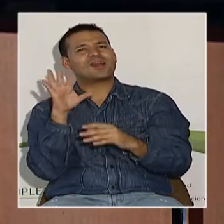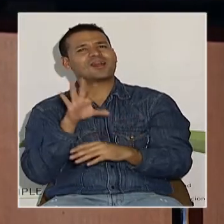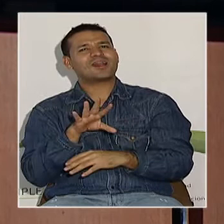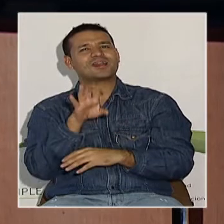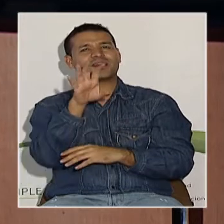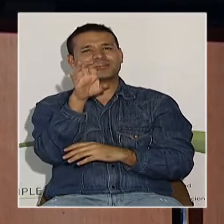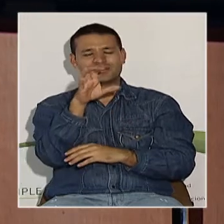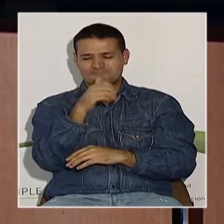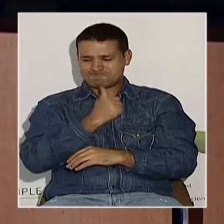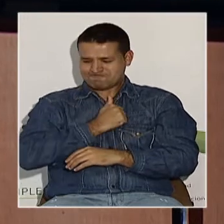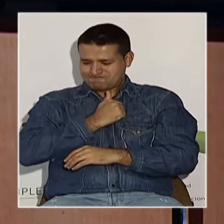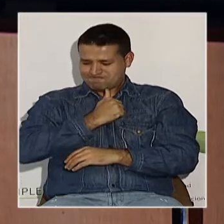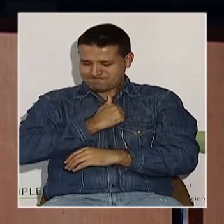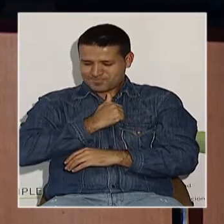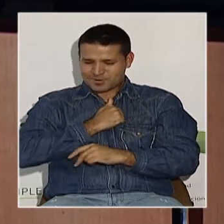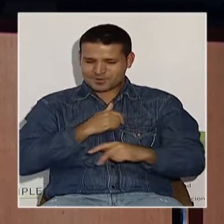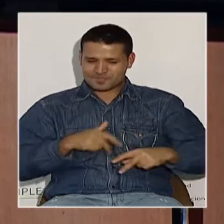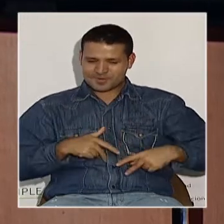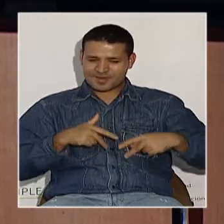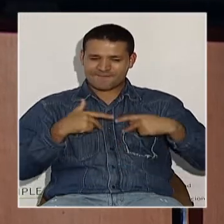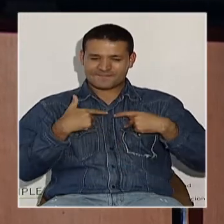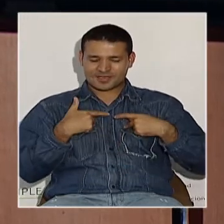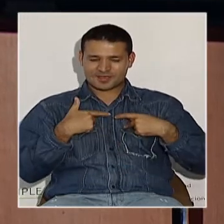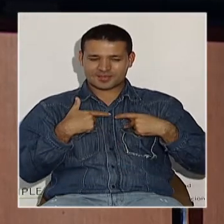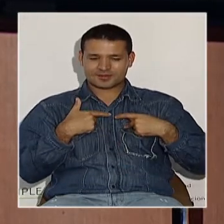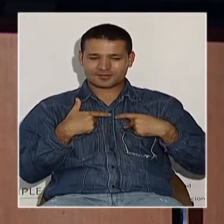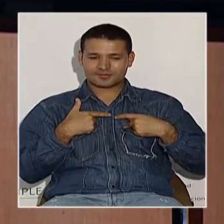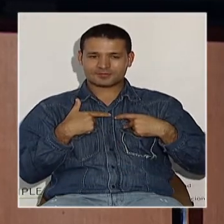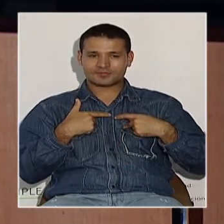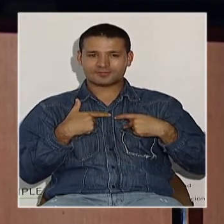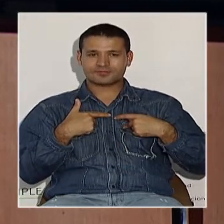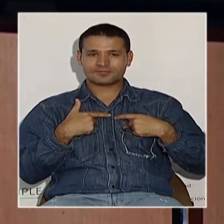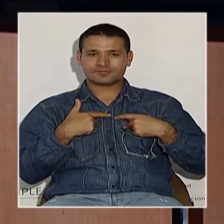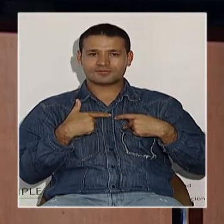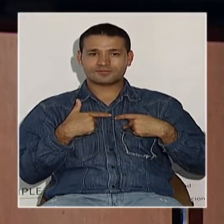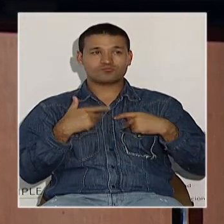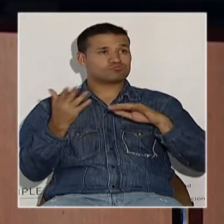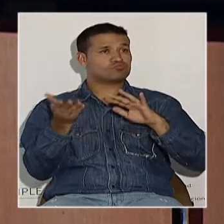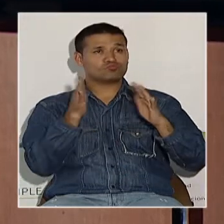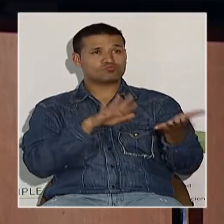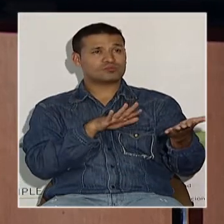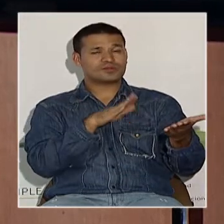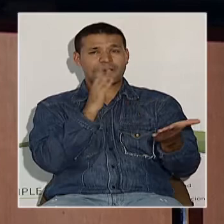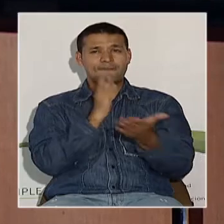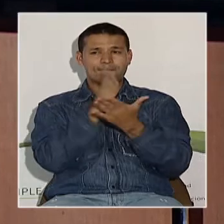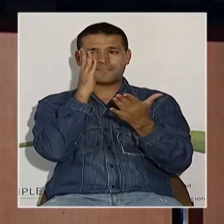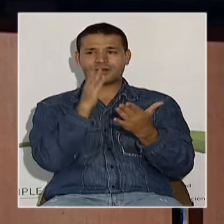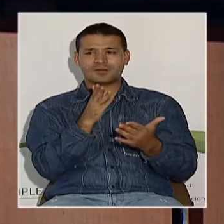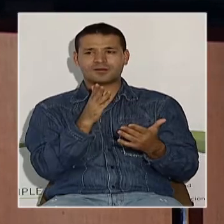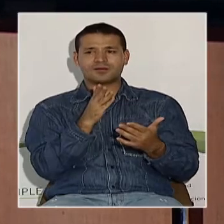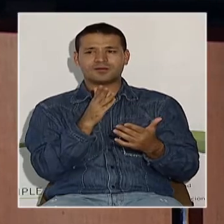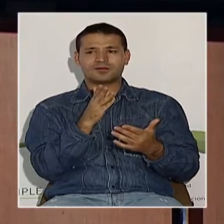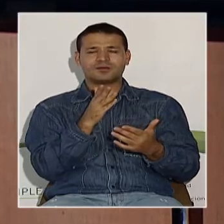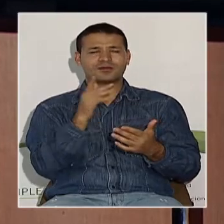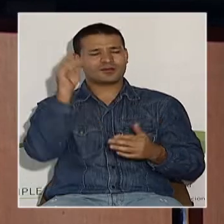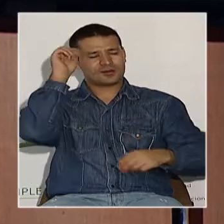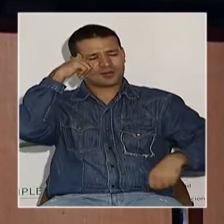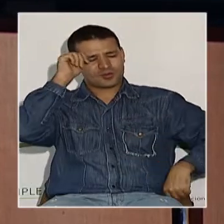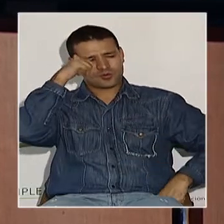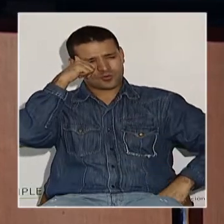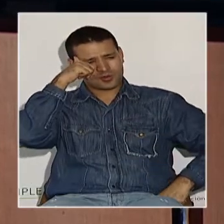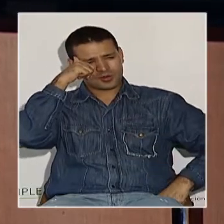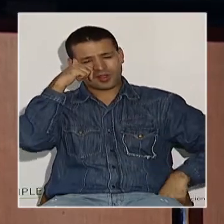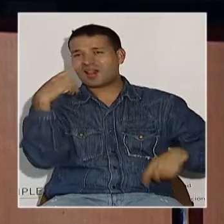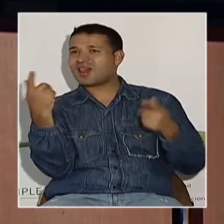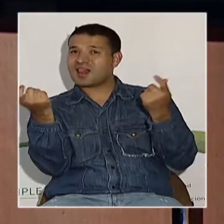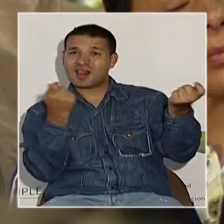enfrentando a su propia realidad de la finitud, la inminencia de la muerte, no necesariamente la muerte, sino que le recuerda que no